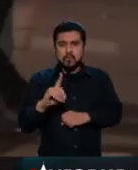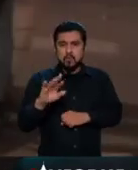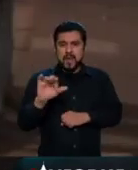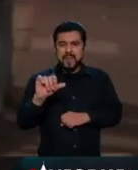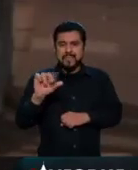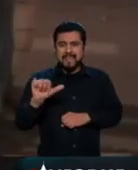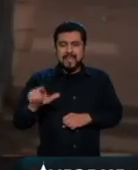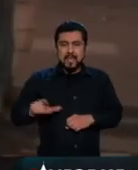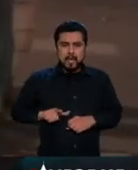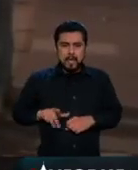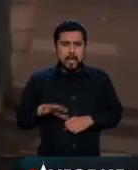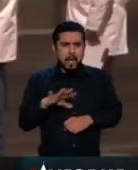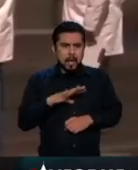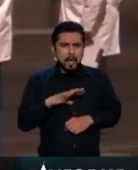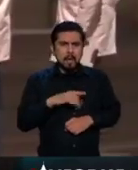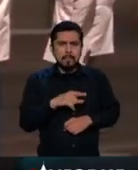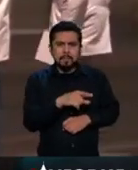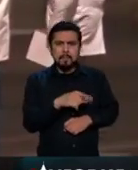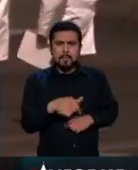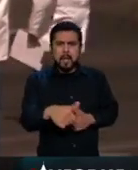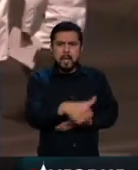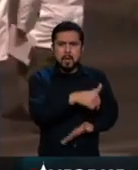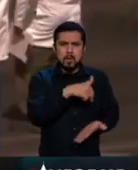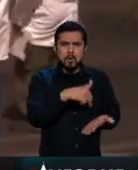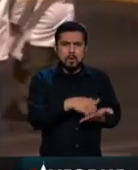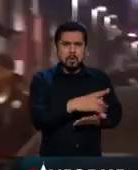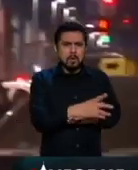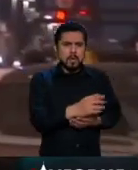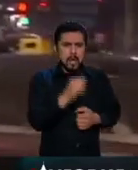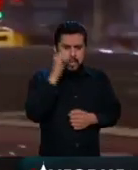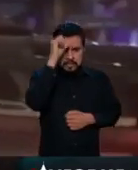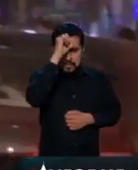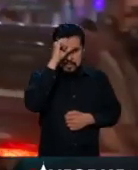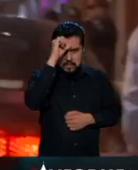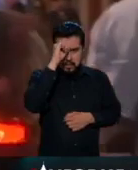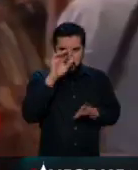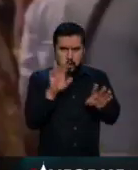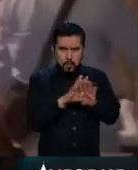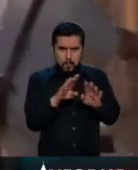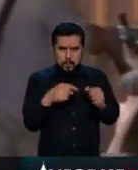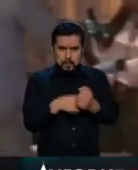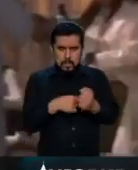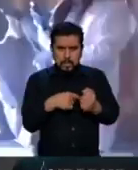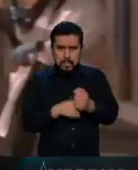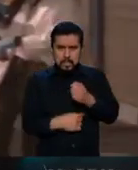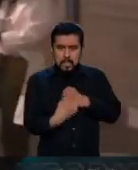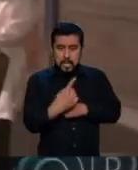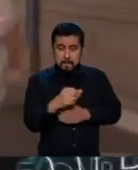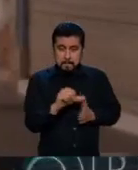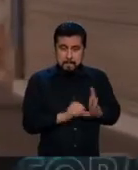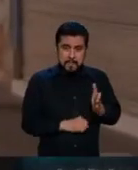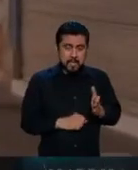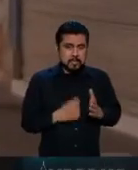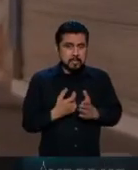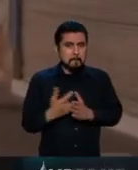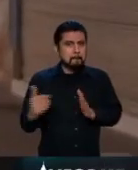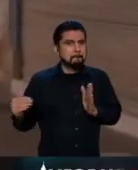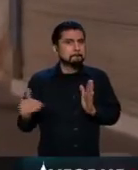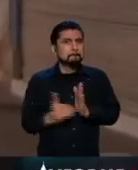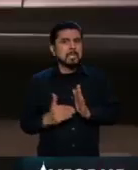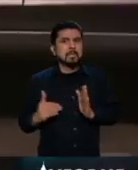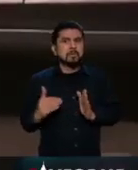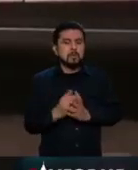salarios subterráneos en donde varios clérigos recibían cantidades mensuales millonarias. O